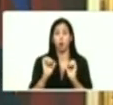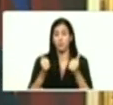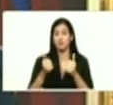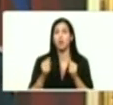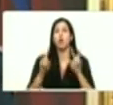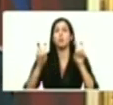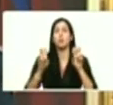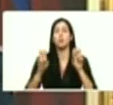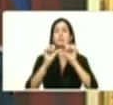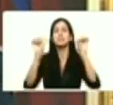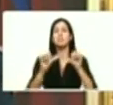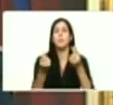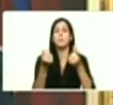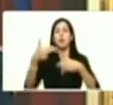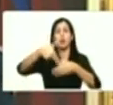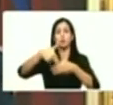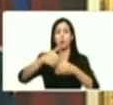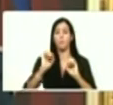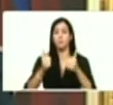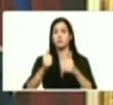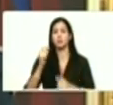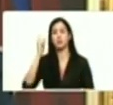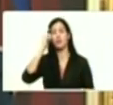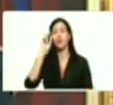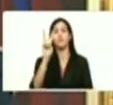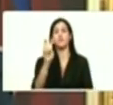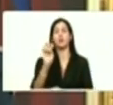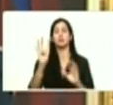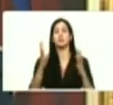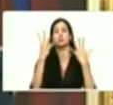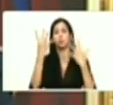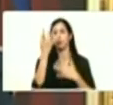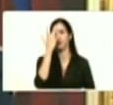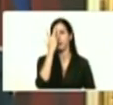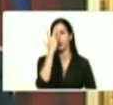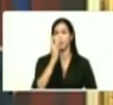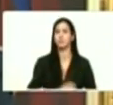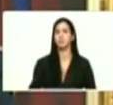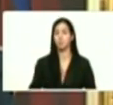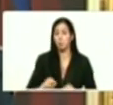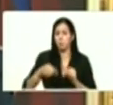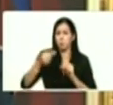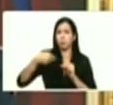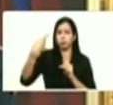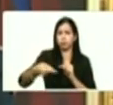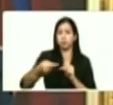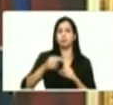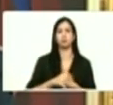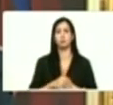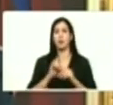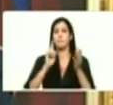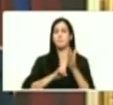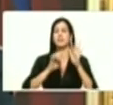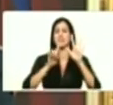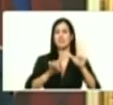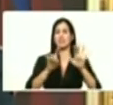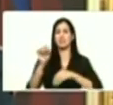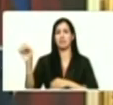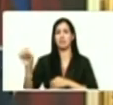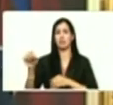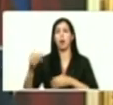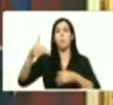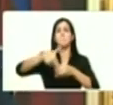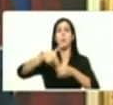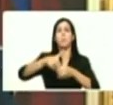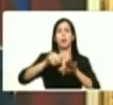a partir de el viernes 19 de febrero pasado mañana las 1600 bombas de